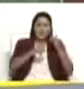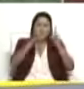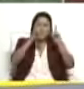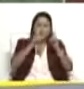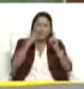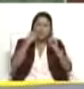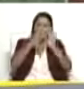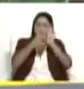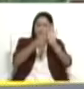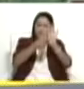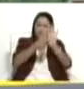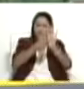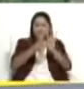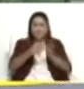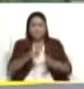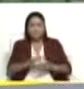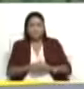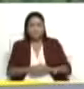por favor.